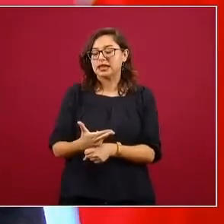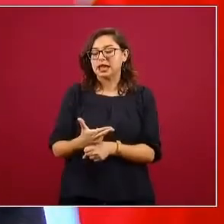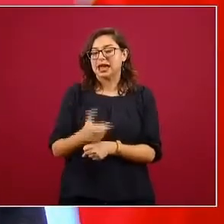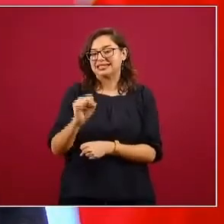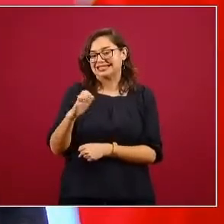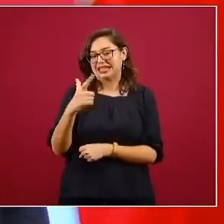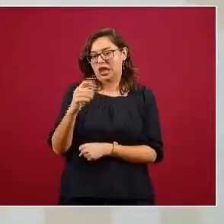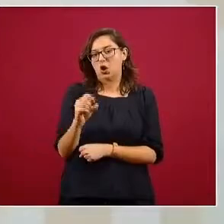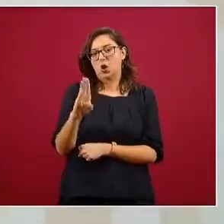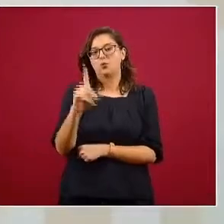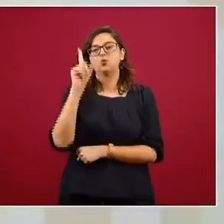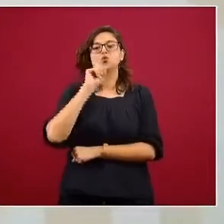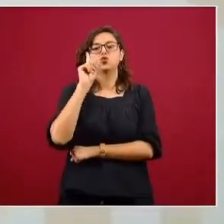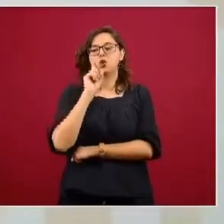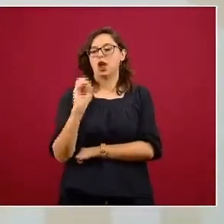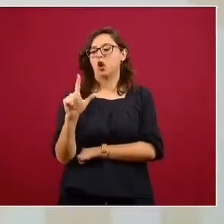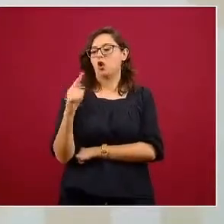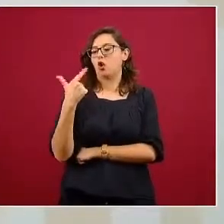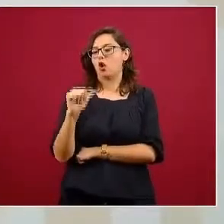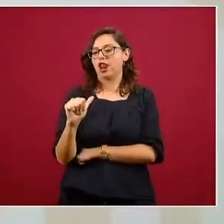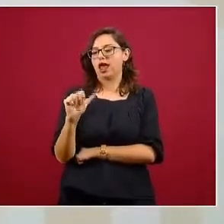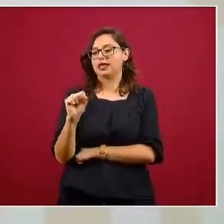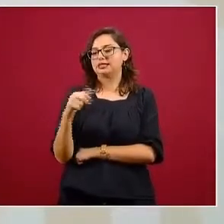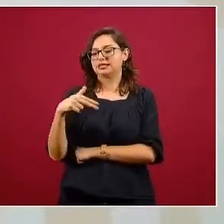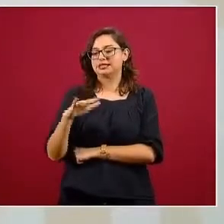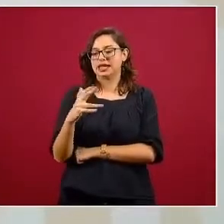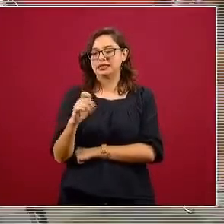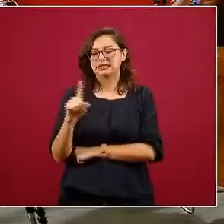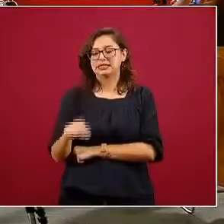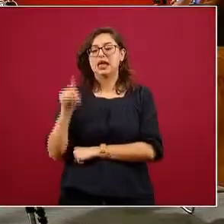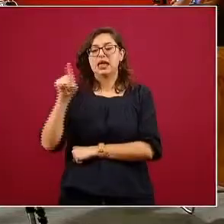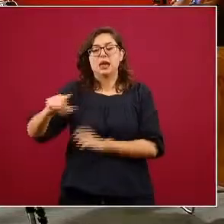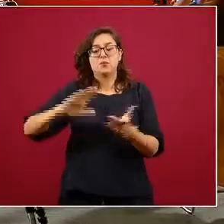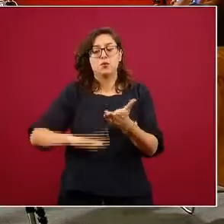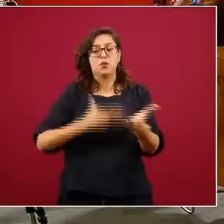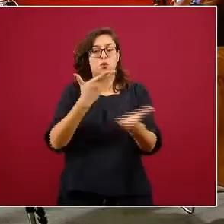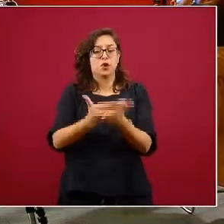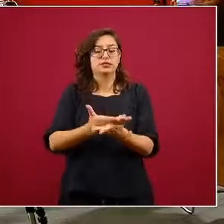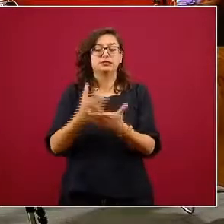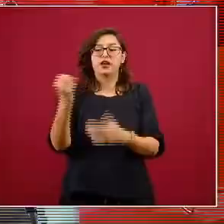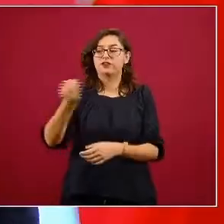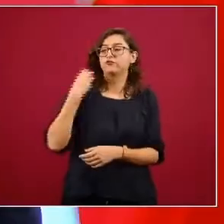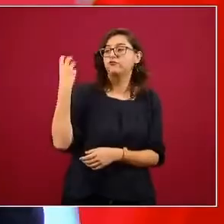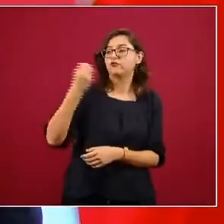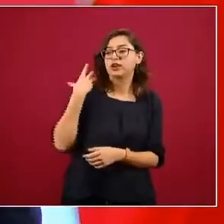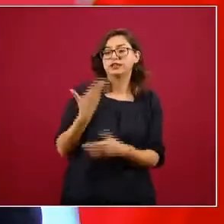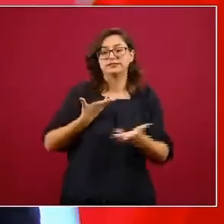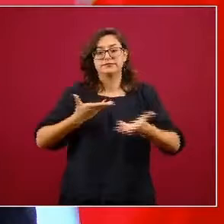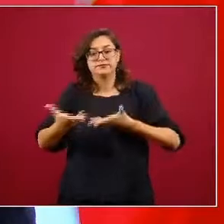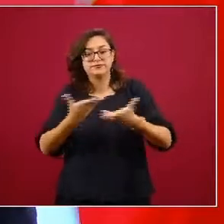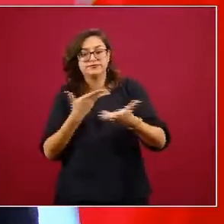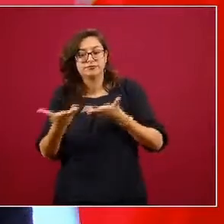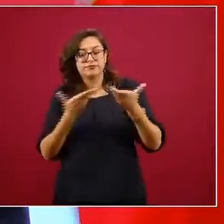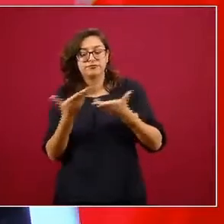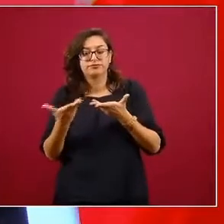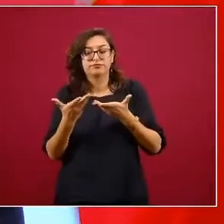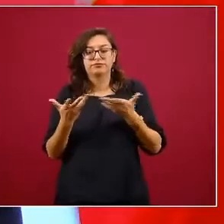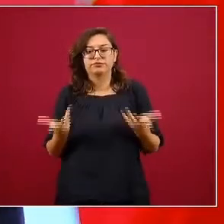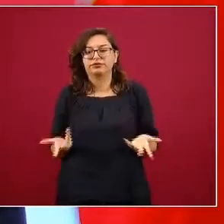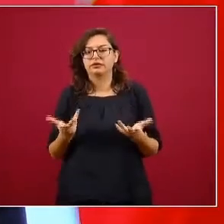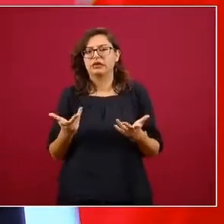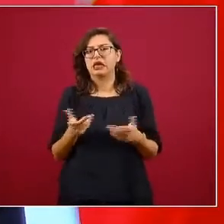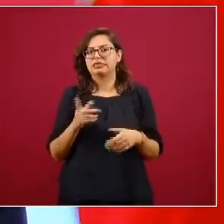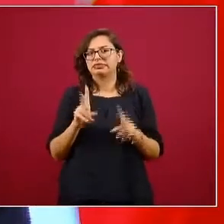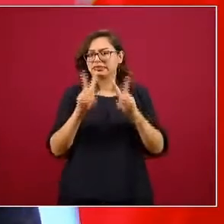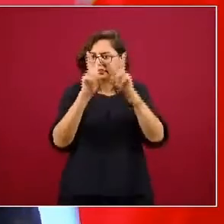de Gobernación, propuso un foro de diálogo para los otros componentes que no son